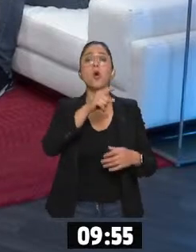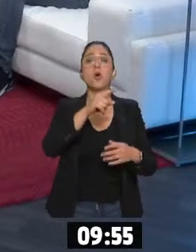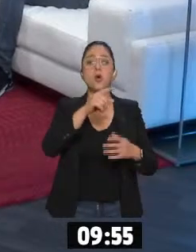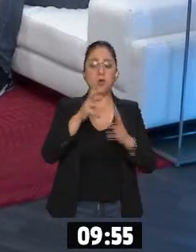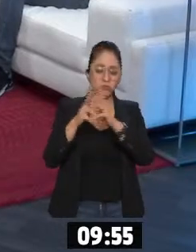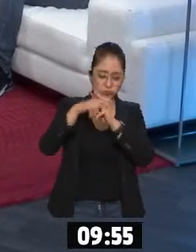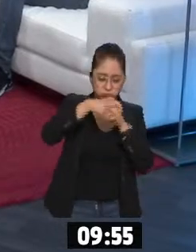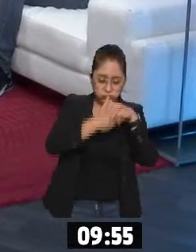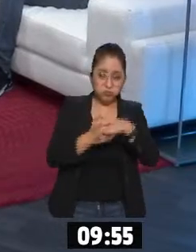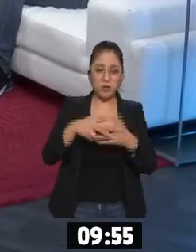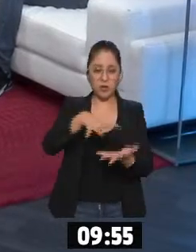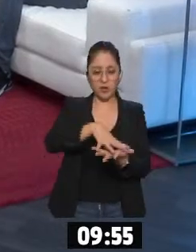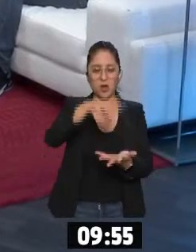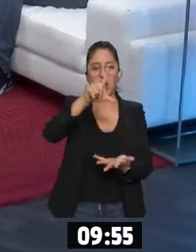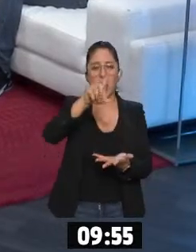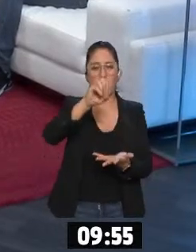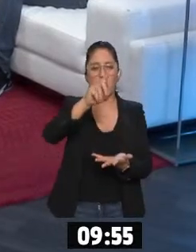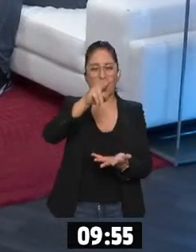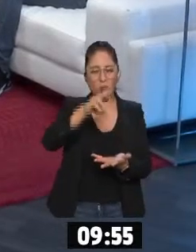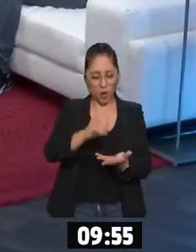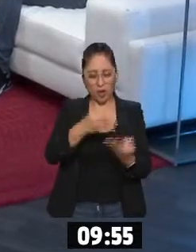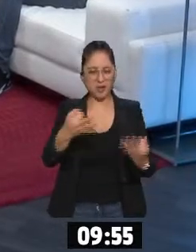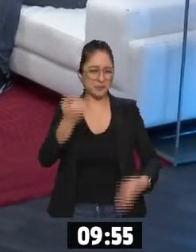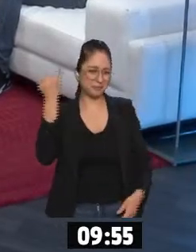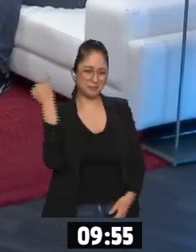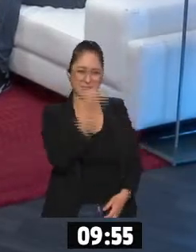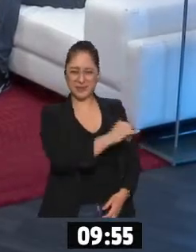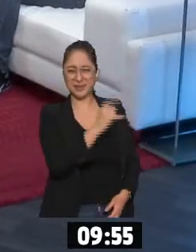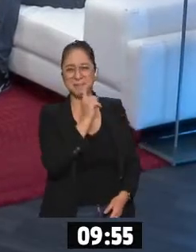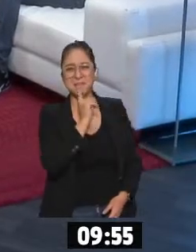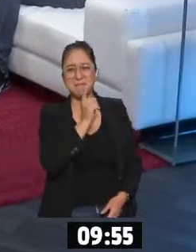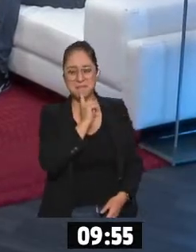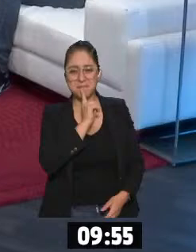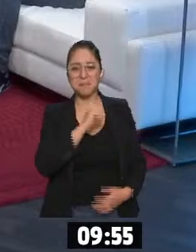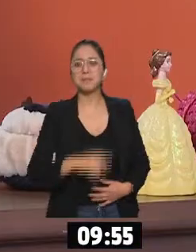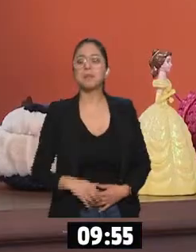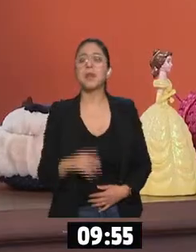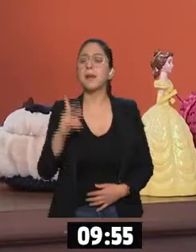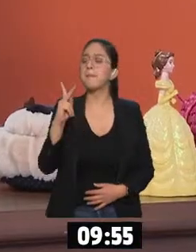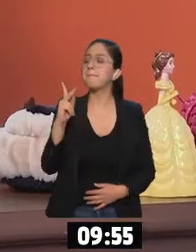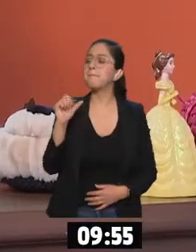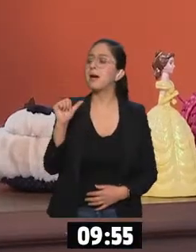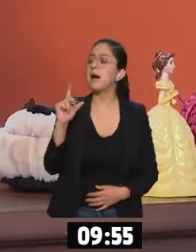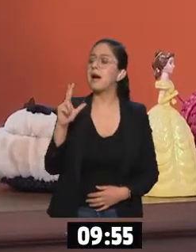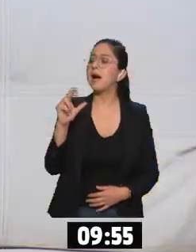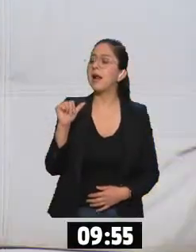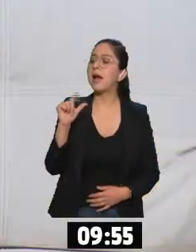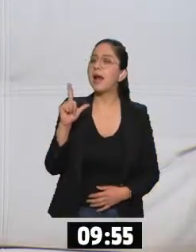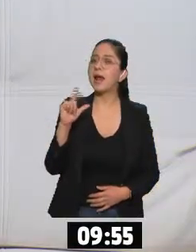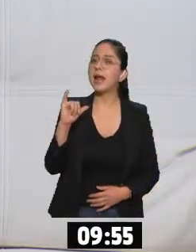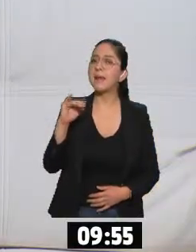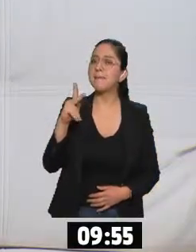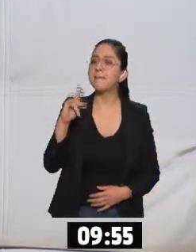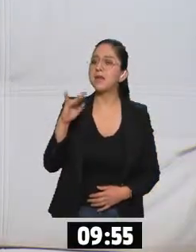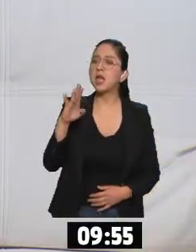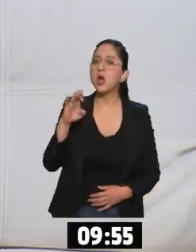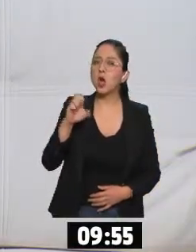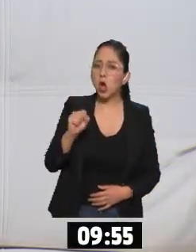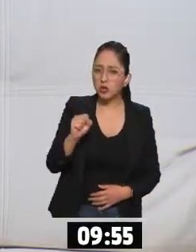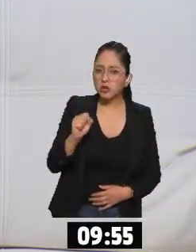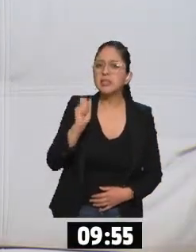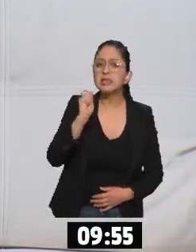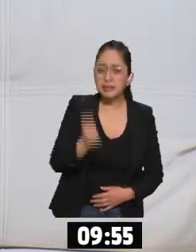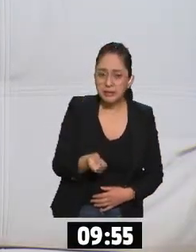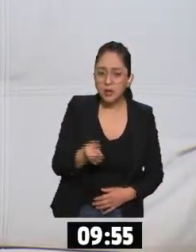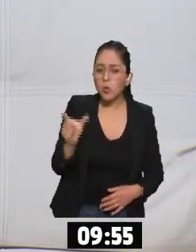sería en Las Vegas, cállese. Oye, ¿cuándo arrancan los Paralímpicos? Estamos a 15 días de la arranque. Nos vas contando